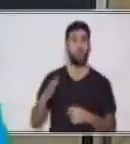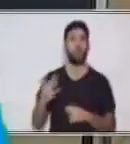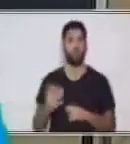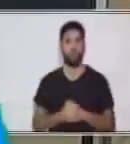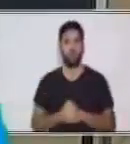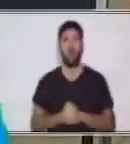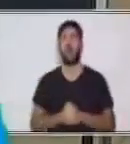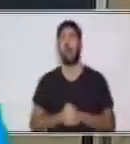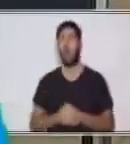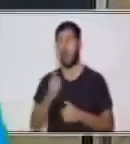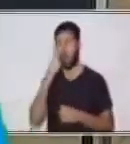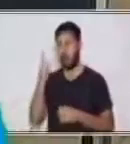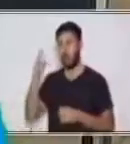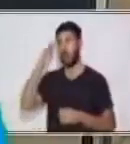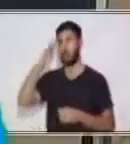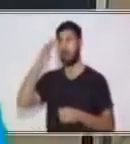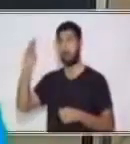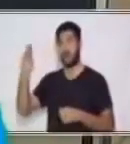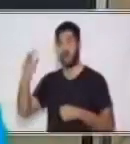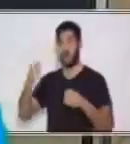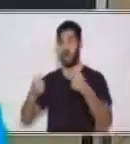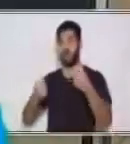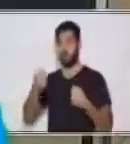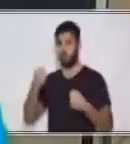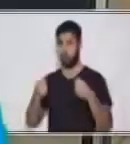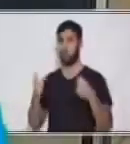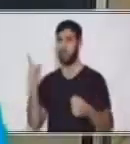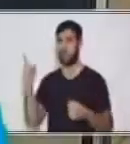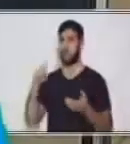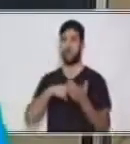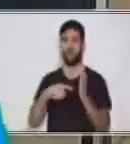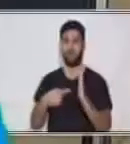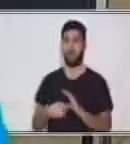preferida? La de piloto aviador.